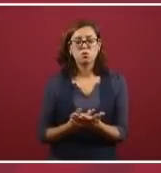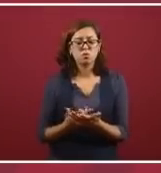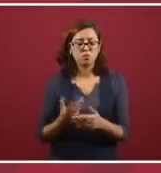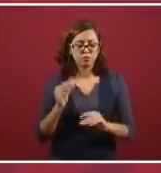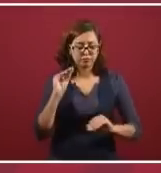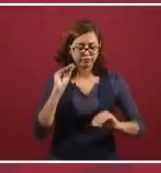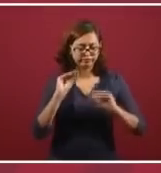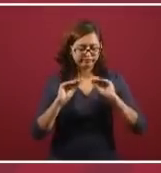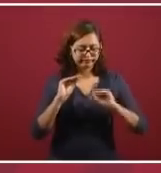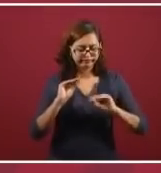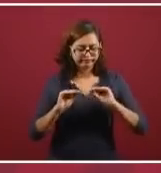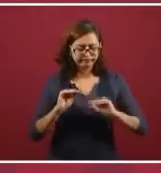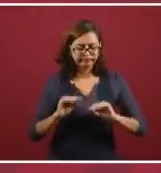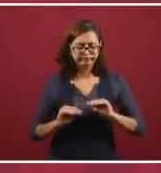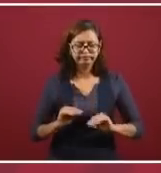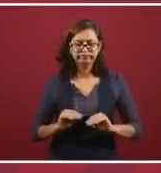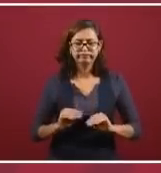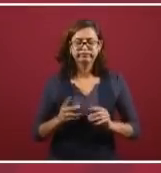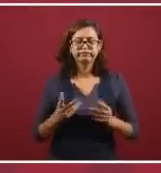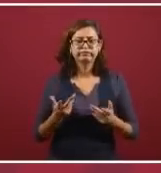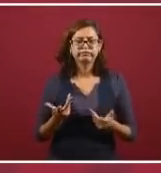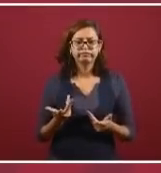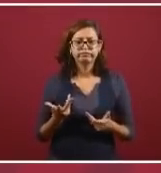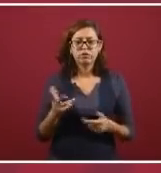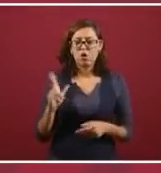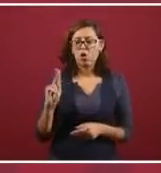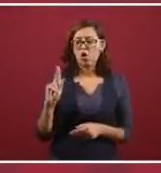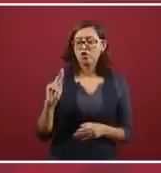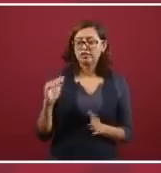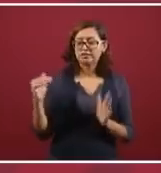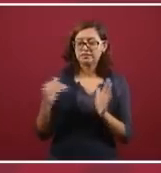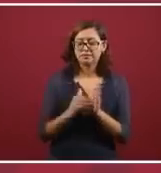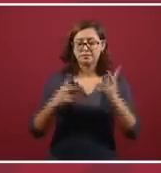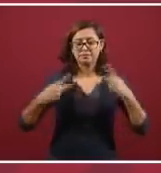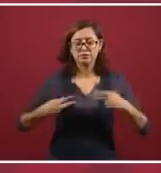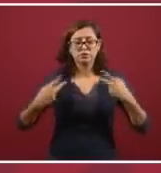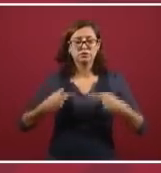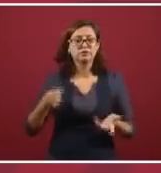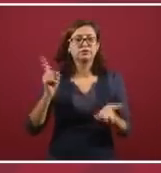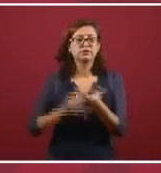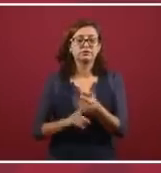regularizar la situación de más de 80,000 trabajadores